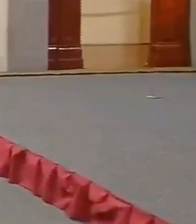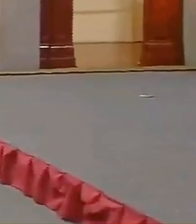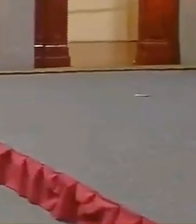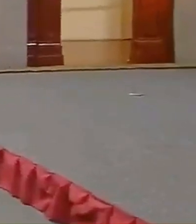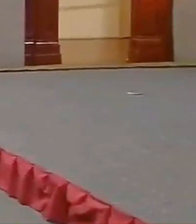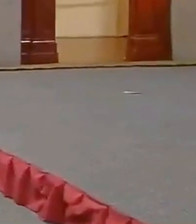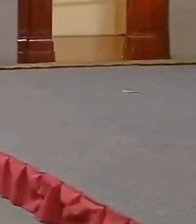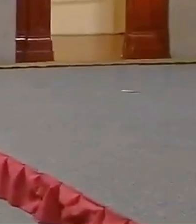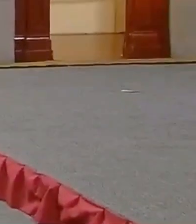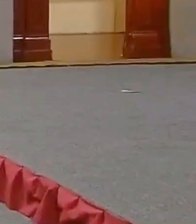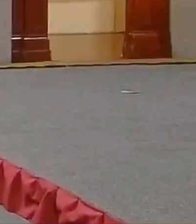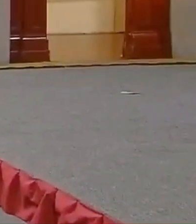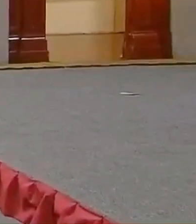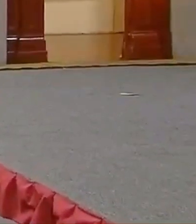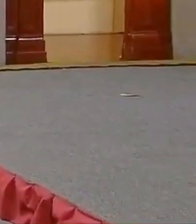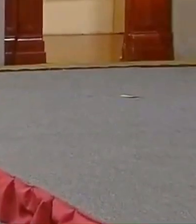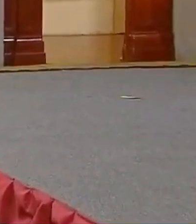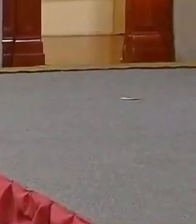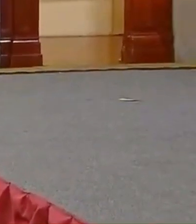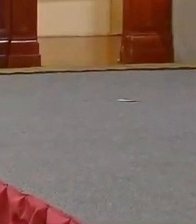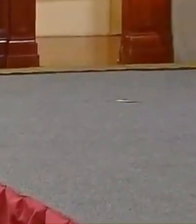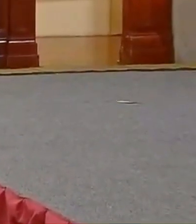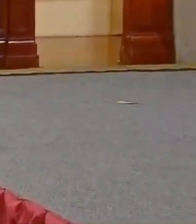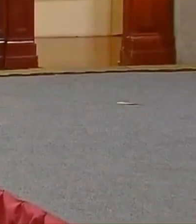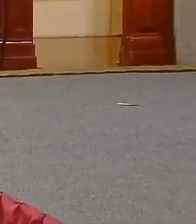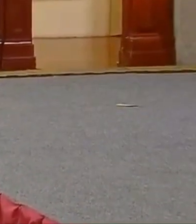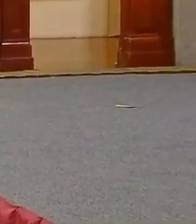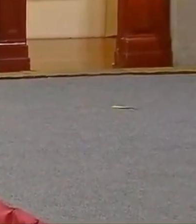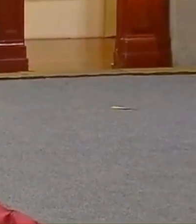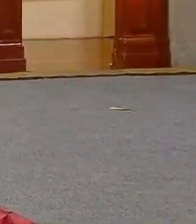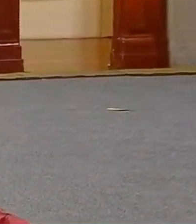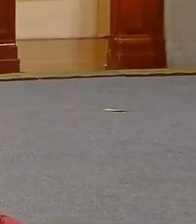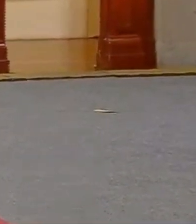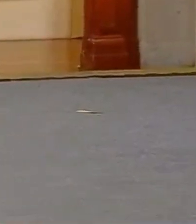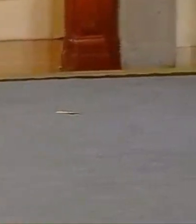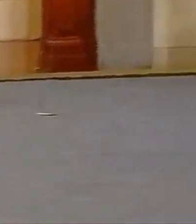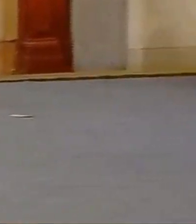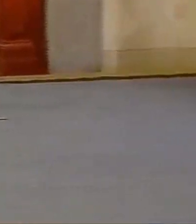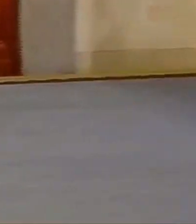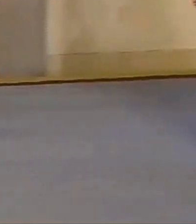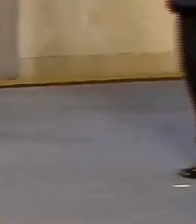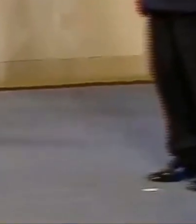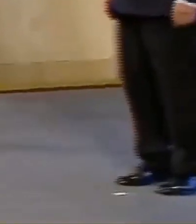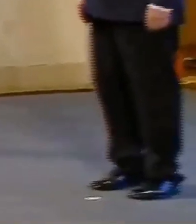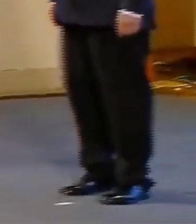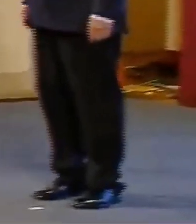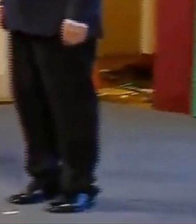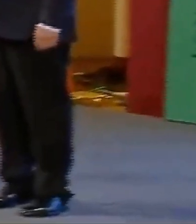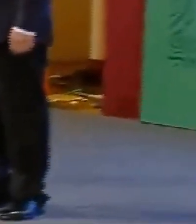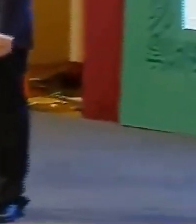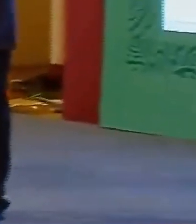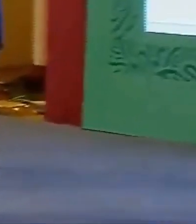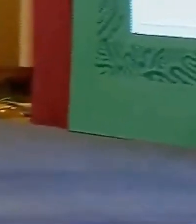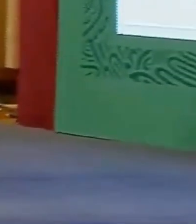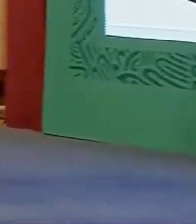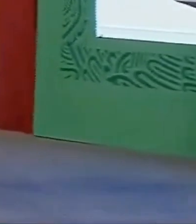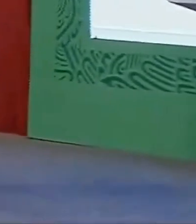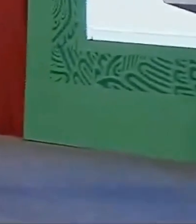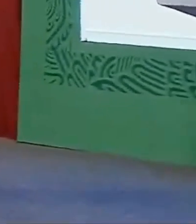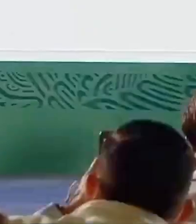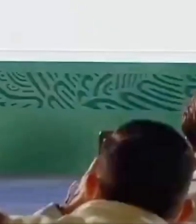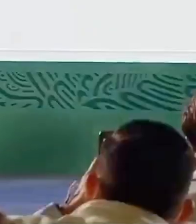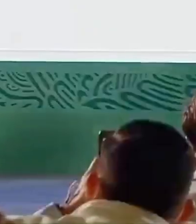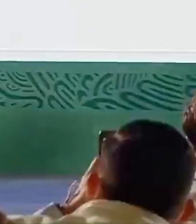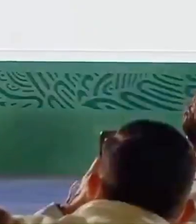grado de compromiso traslada y recibe muestras de pacientes COVID, ha realizado miles de pruebas